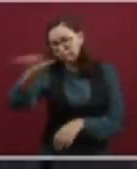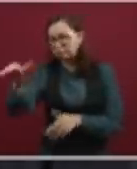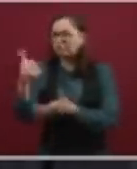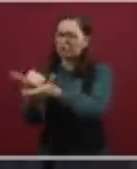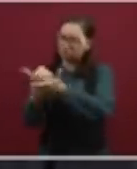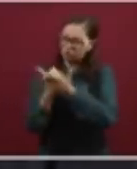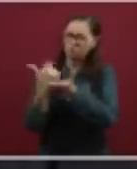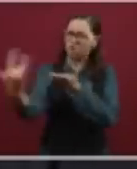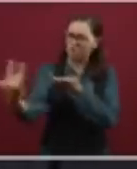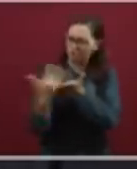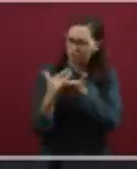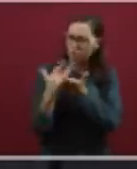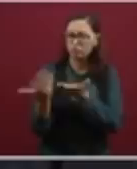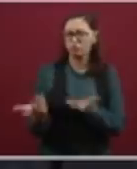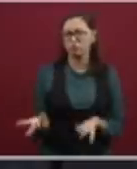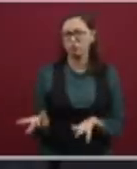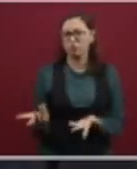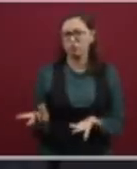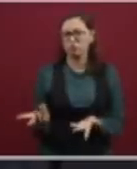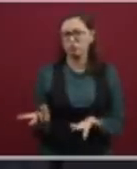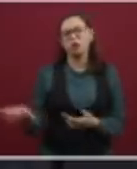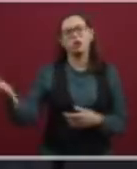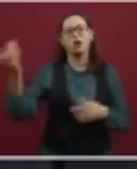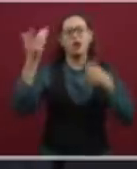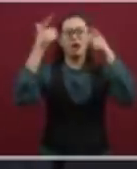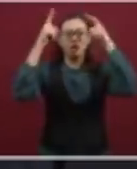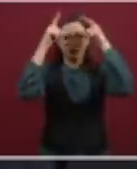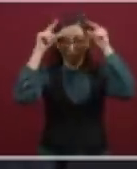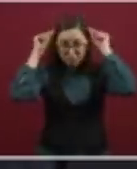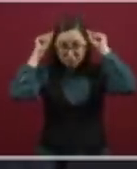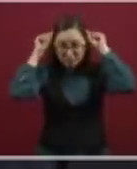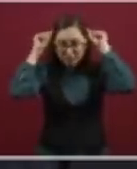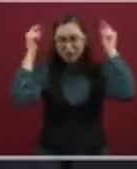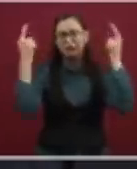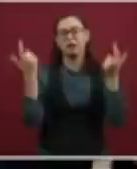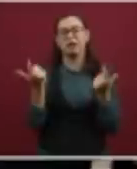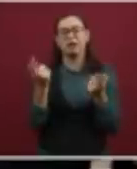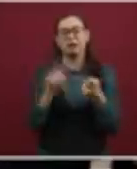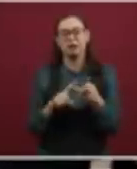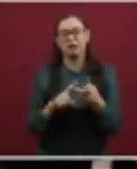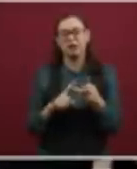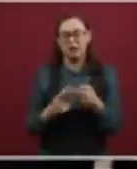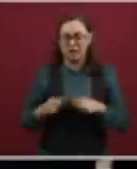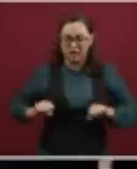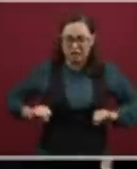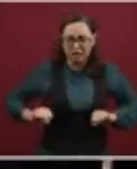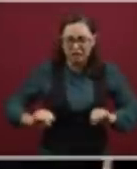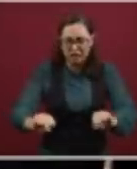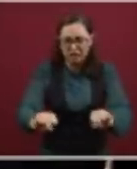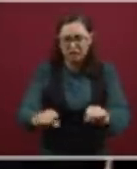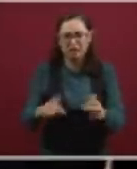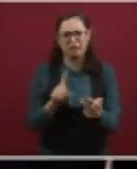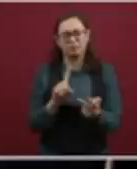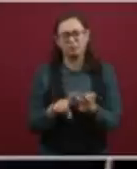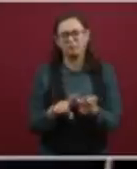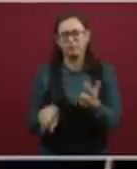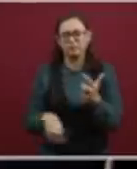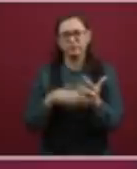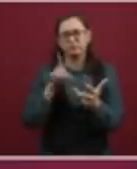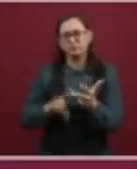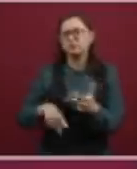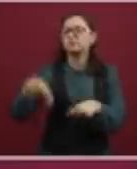salud, a enfermeras, a camilleros, desde luego